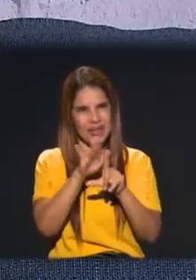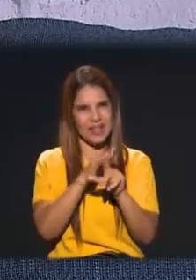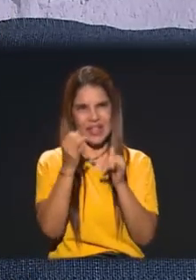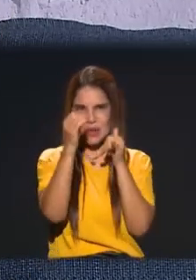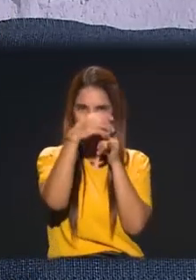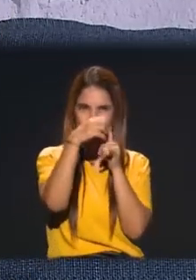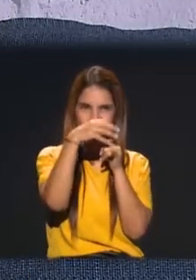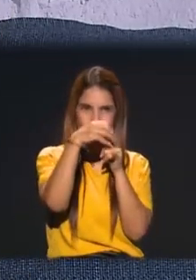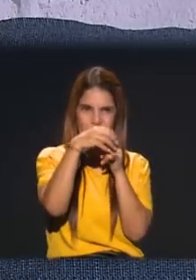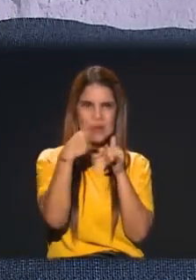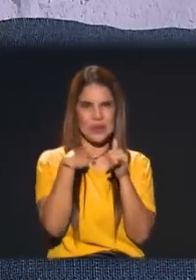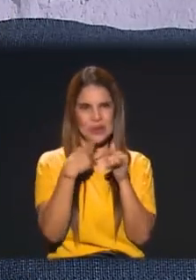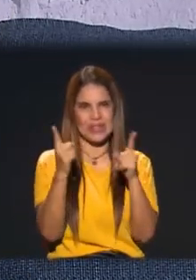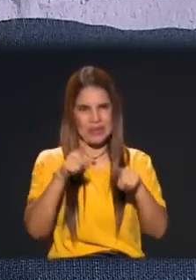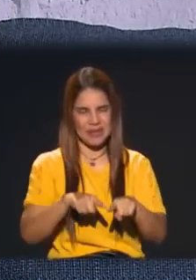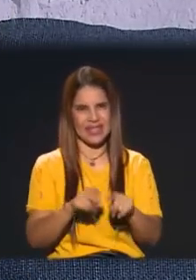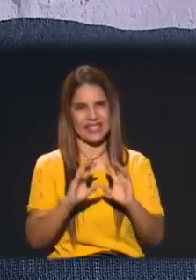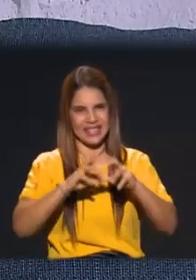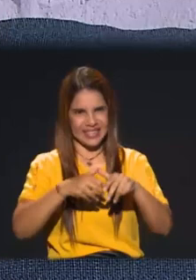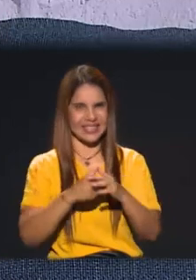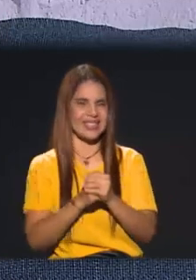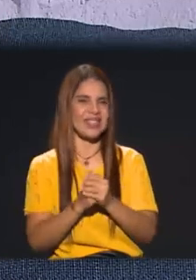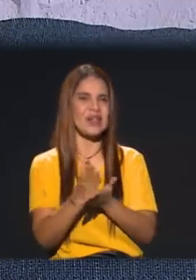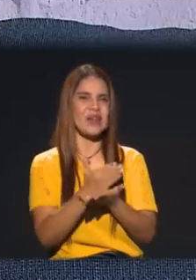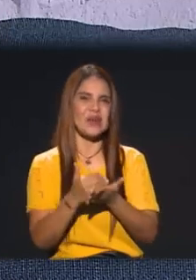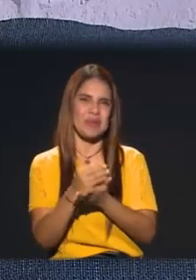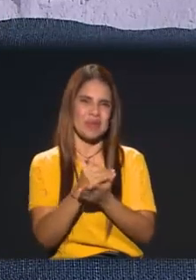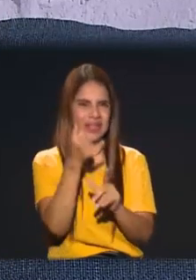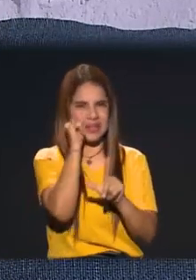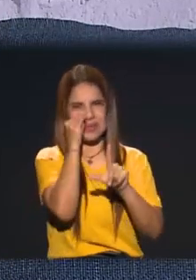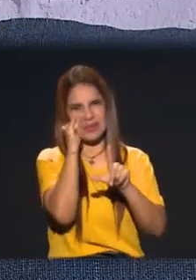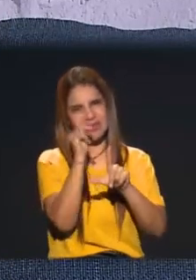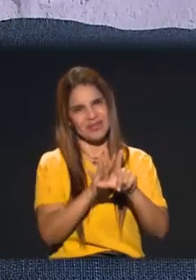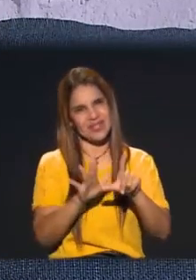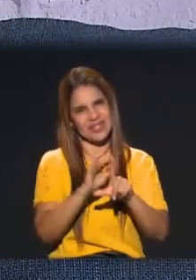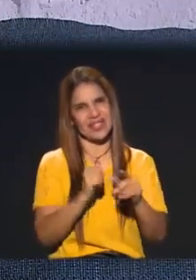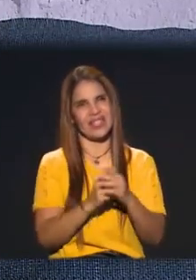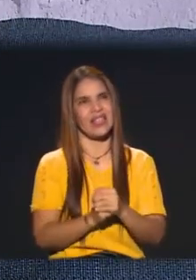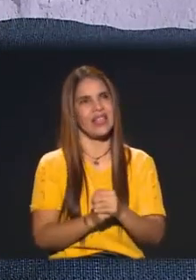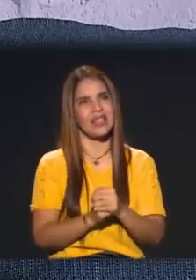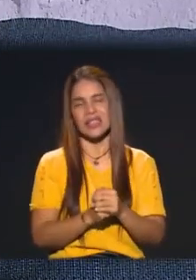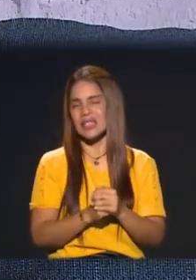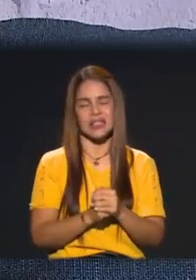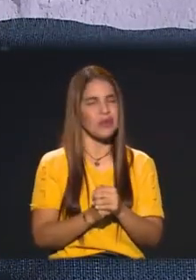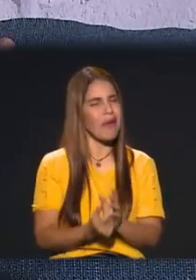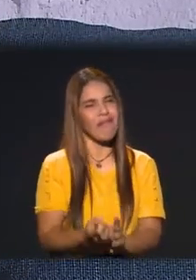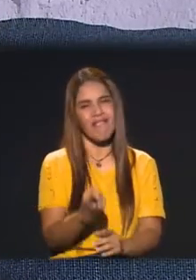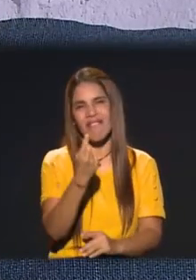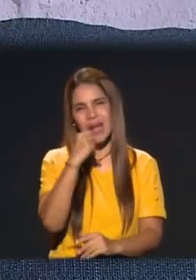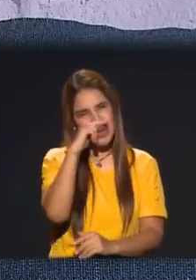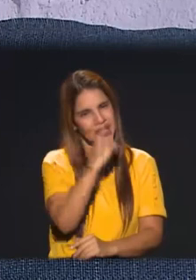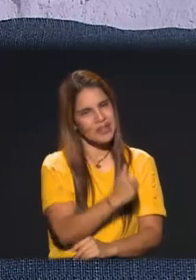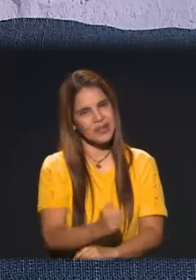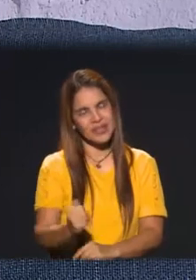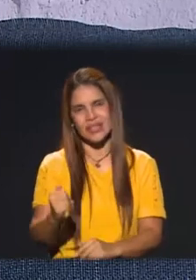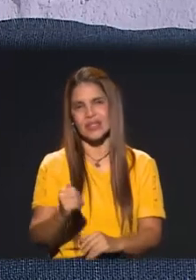YouTube, Cris Maestra de Preescolar, Habla en Clase, y le estaba compartiendo el video y ella me decía: amiga, yo sin los niños no soy profe. Entonces creo